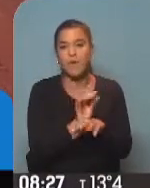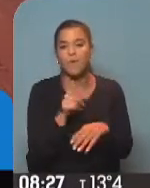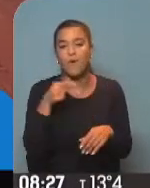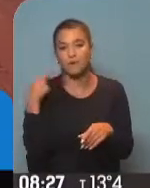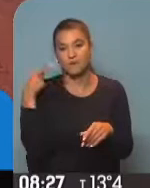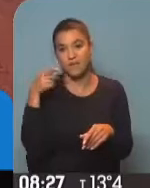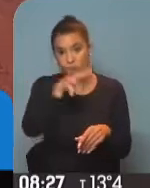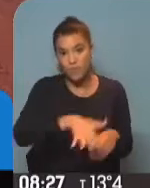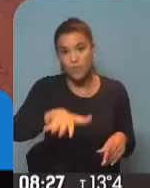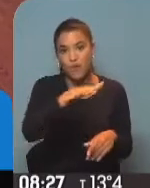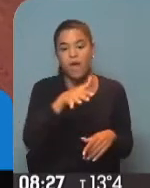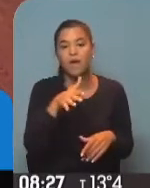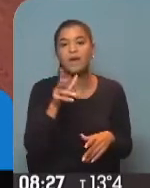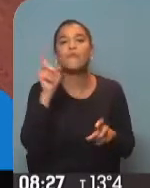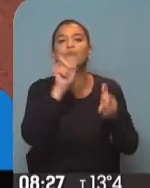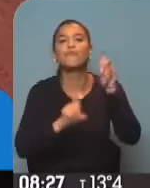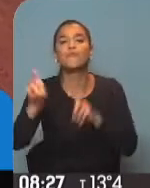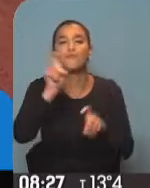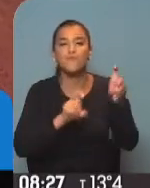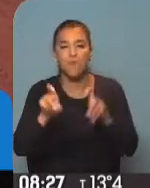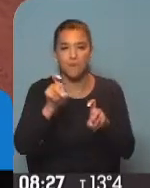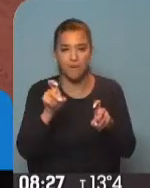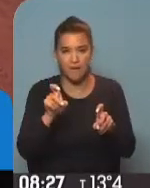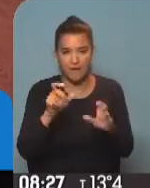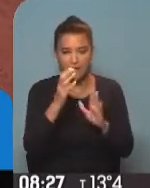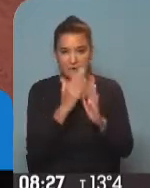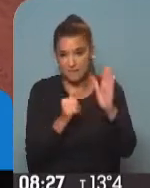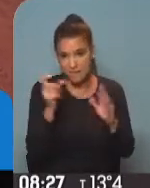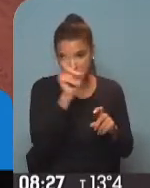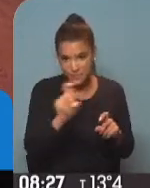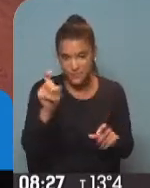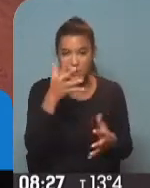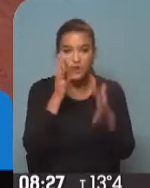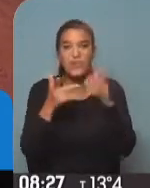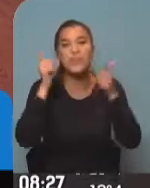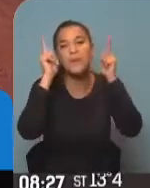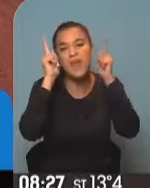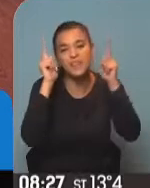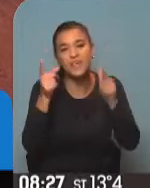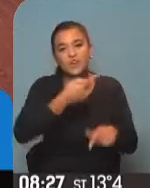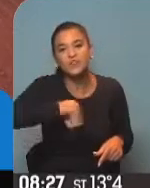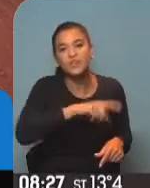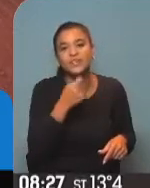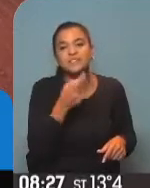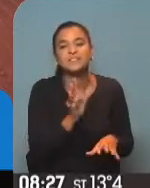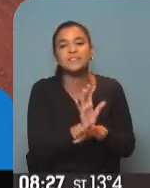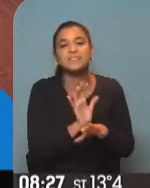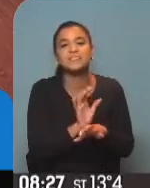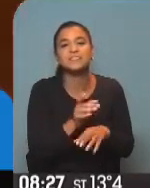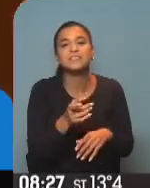que es el juego con espuma y gualeguay tiene un curso muy divertido nosotros nos gusta decir con tradicional